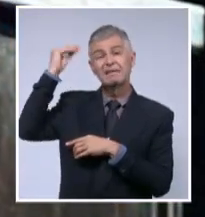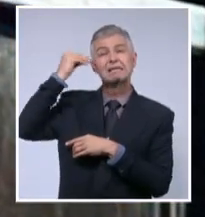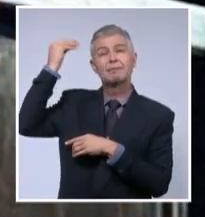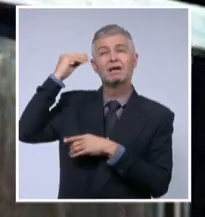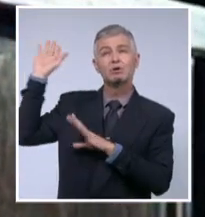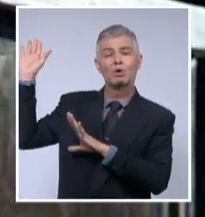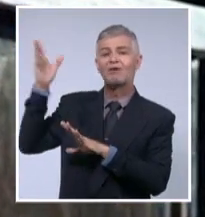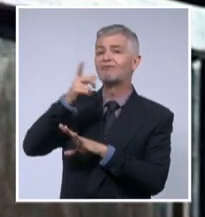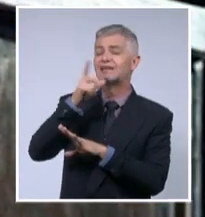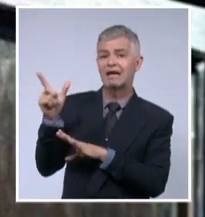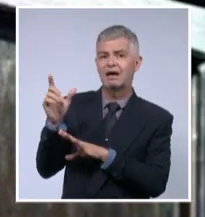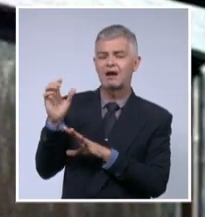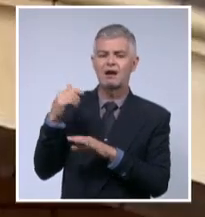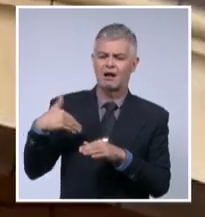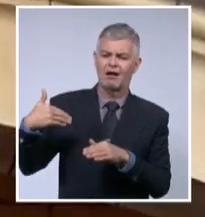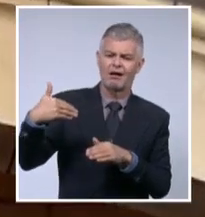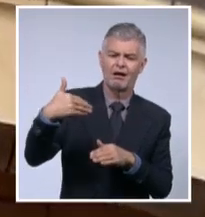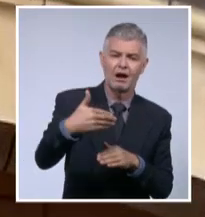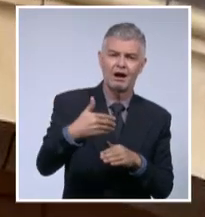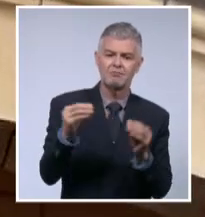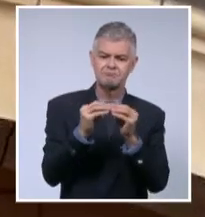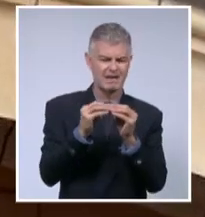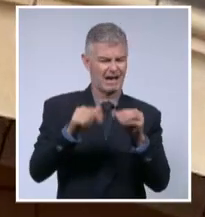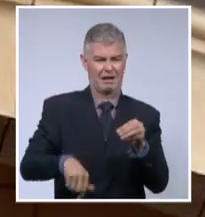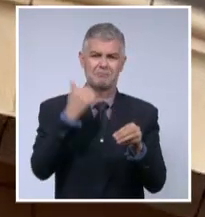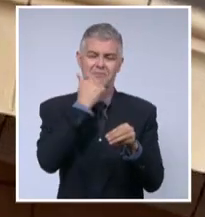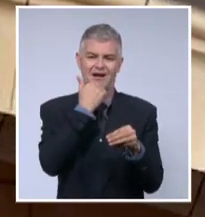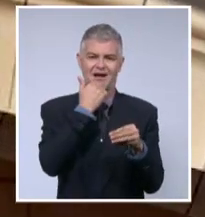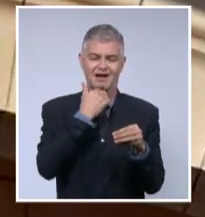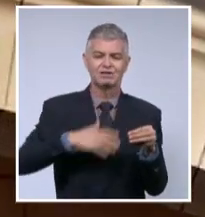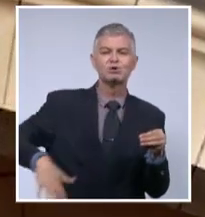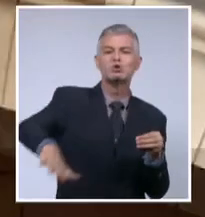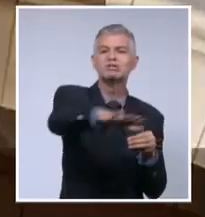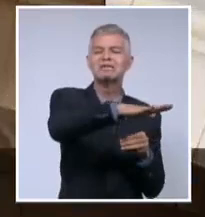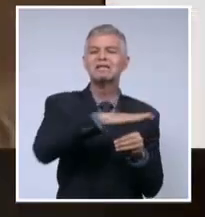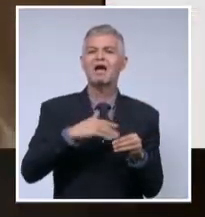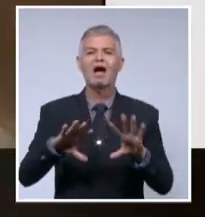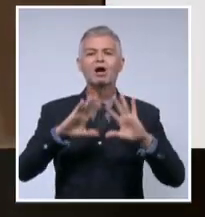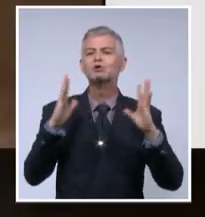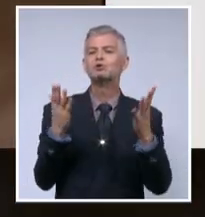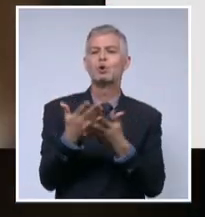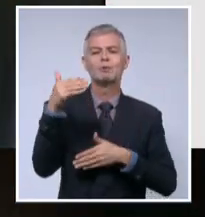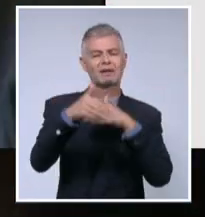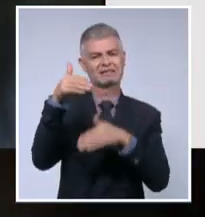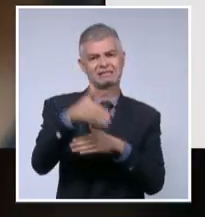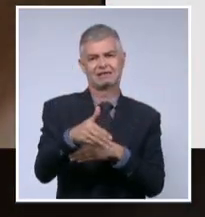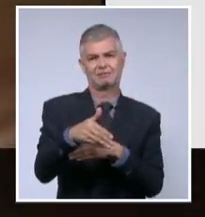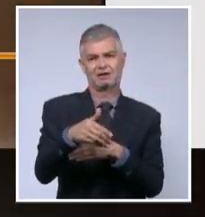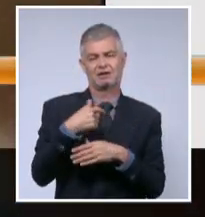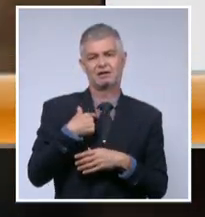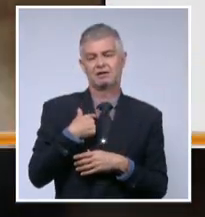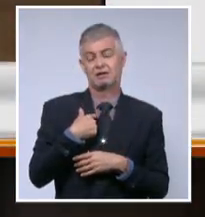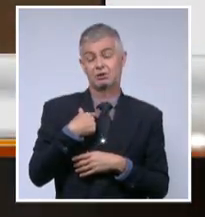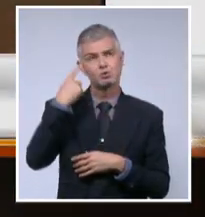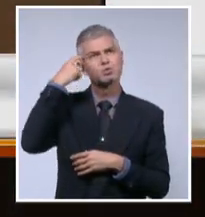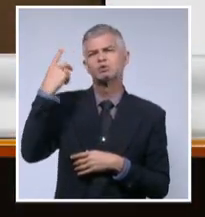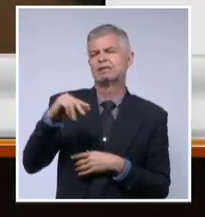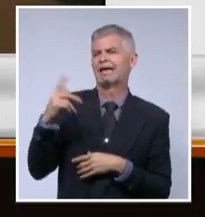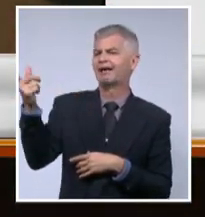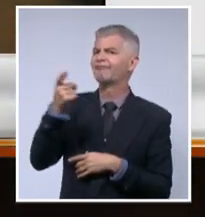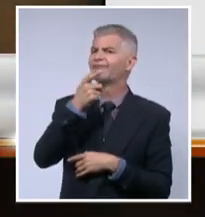cuanto más evoluciona la sociedad con todos y para el bien de todos. Yo no sé si él cree que es posible